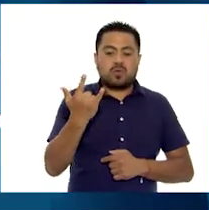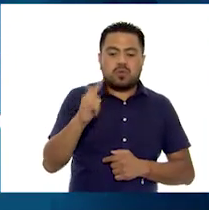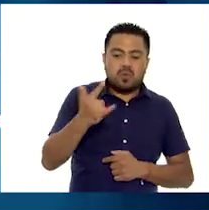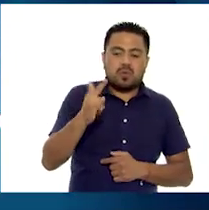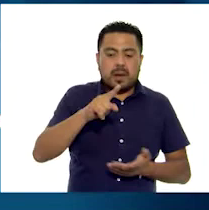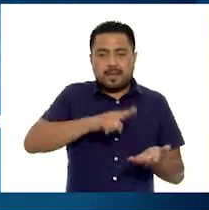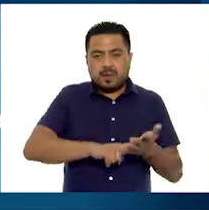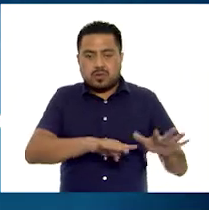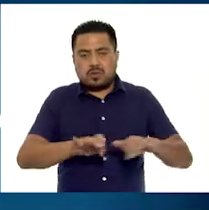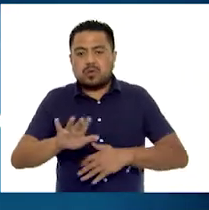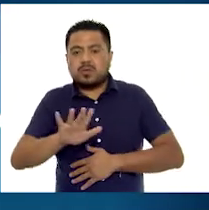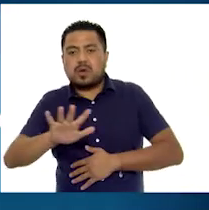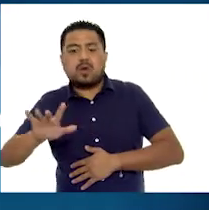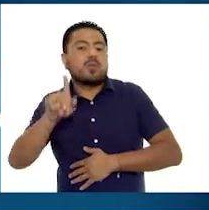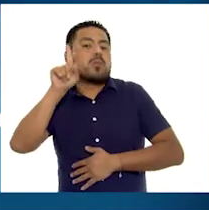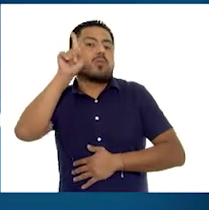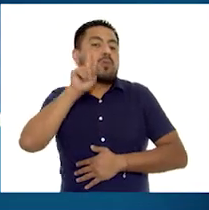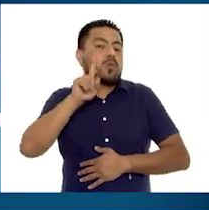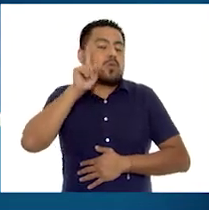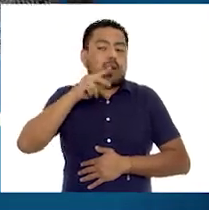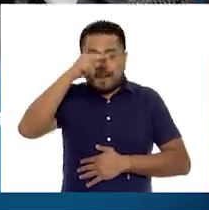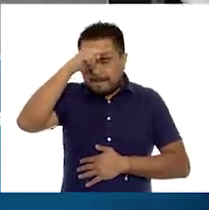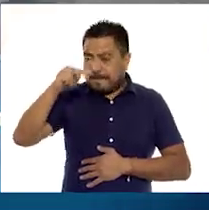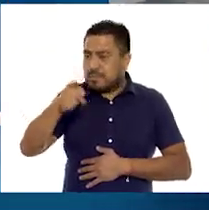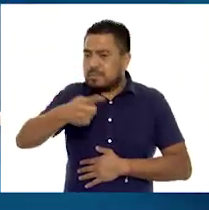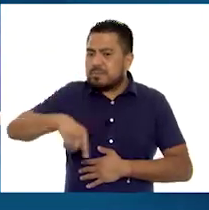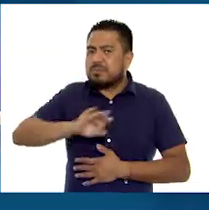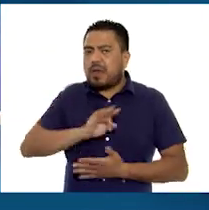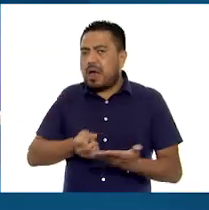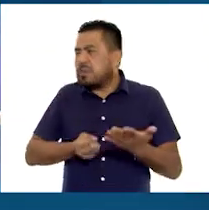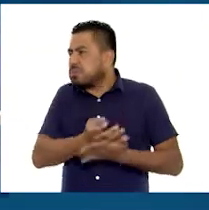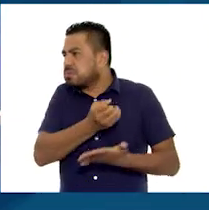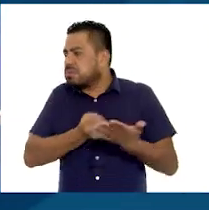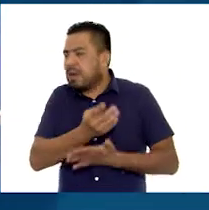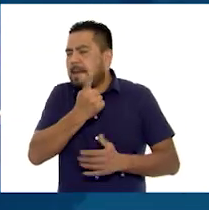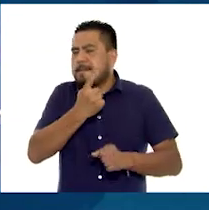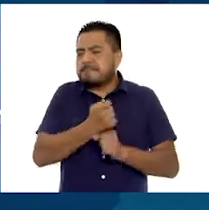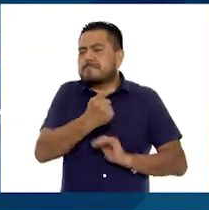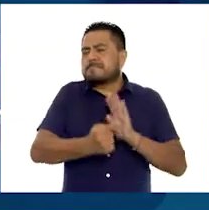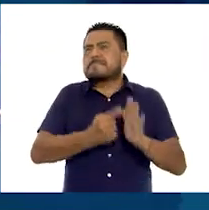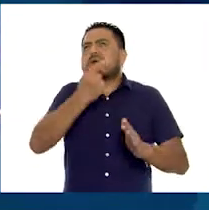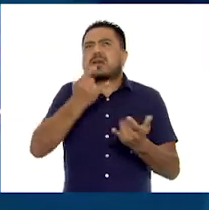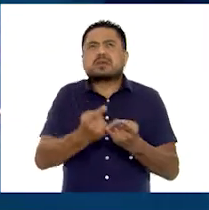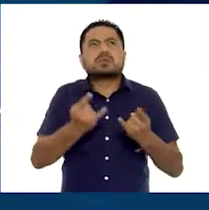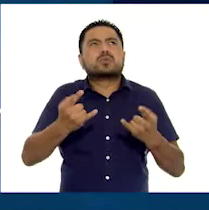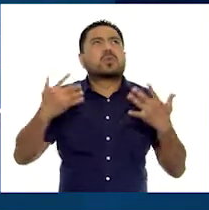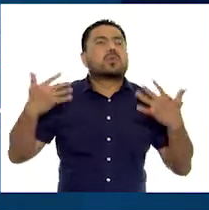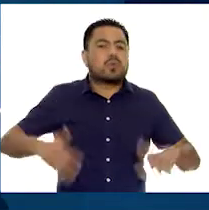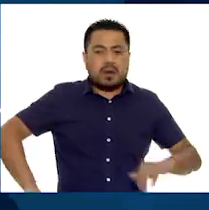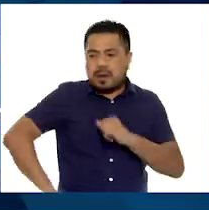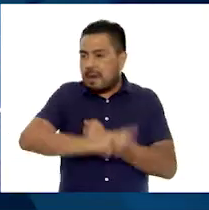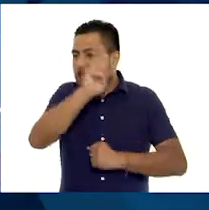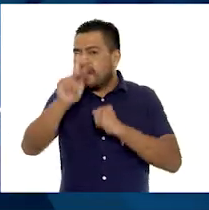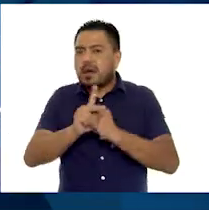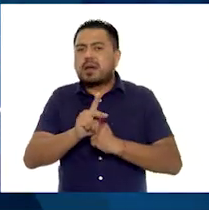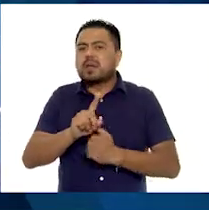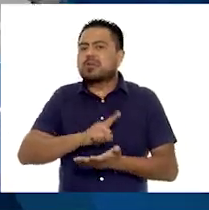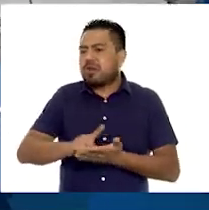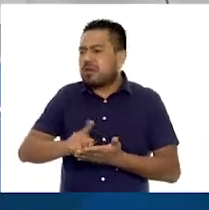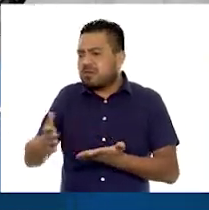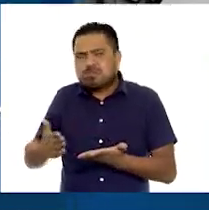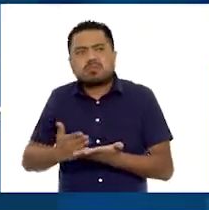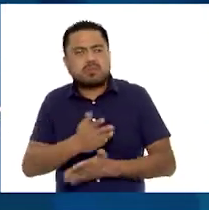1955 las mujeres mexicanas ejercieron por primera vez en la historia del país su derecho al